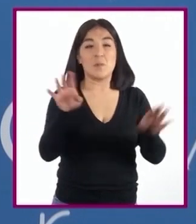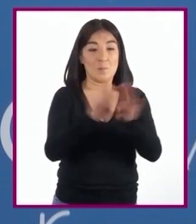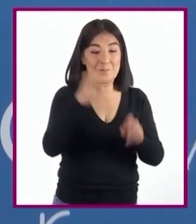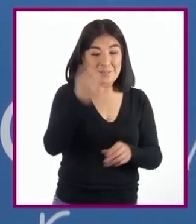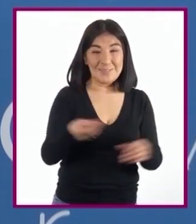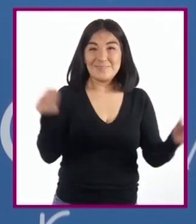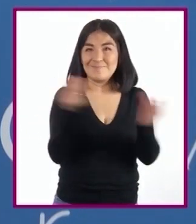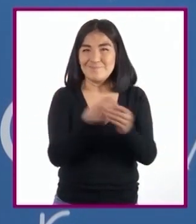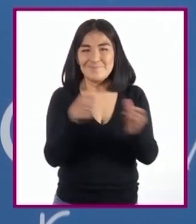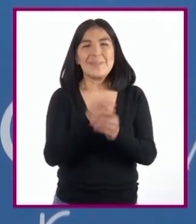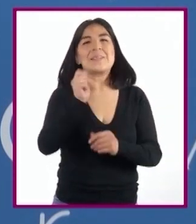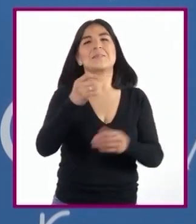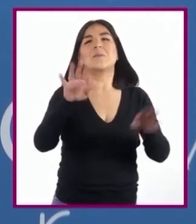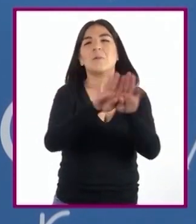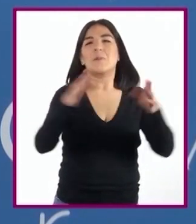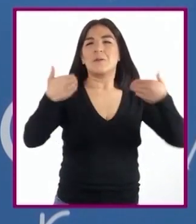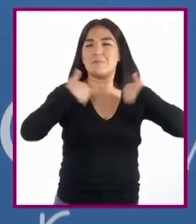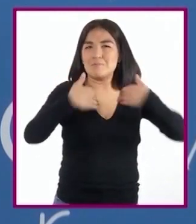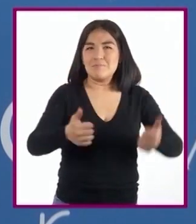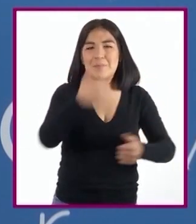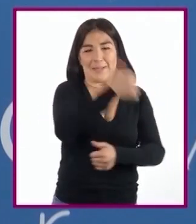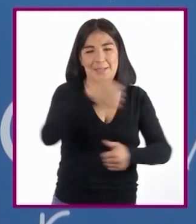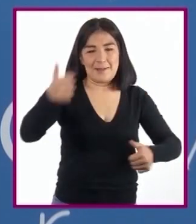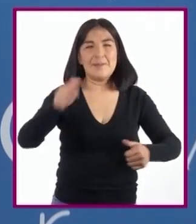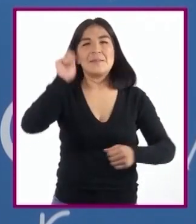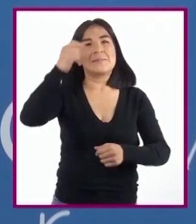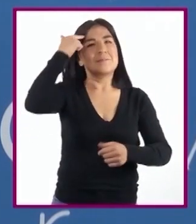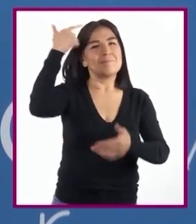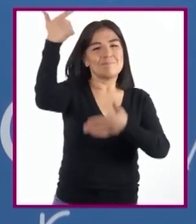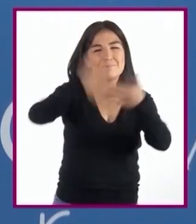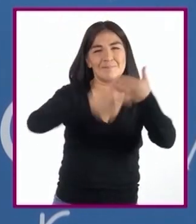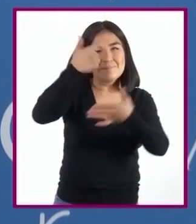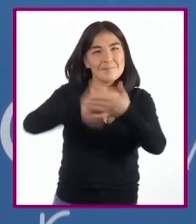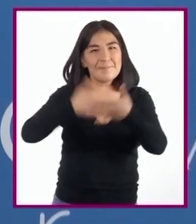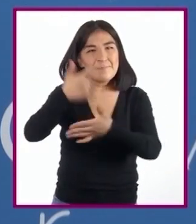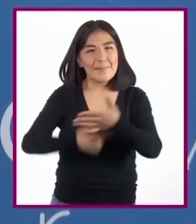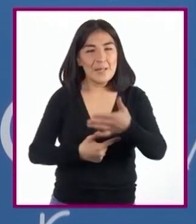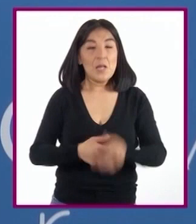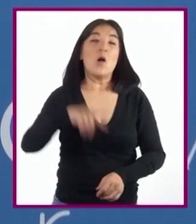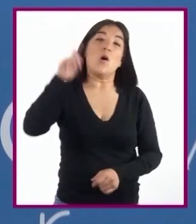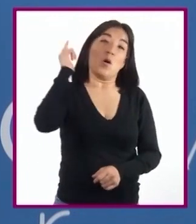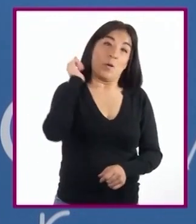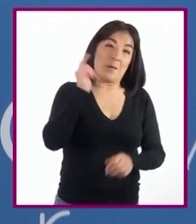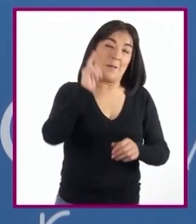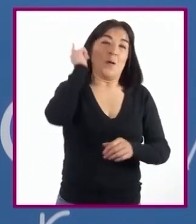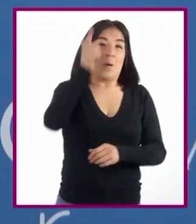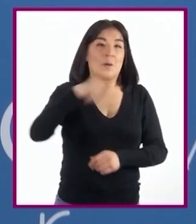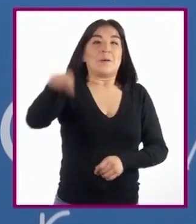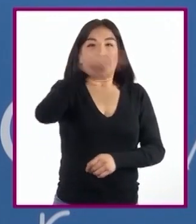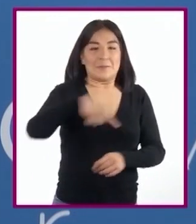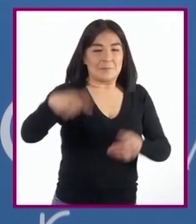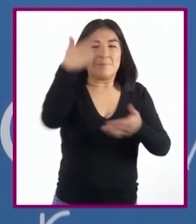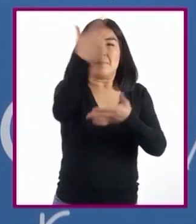fondo sentido común, reducido a cálculos. Así que espero que trabajen en los